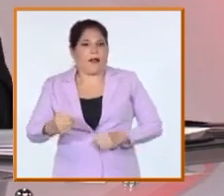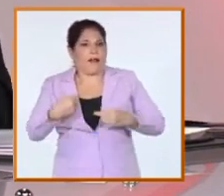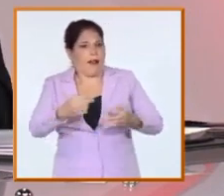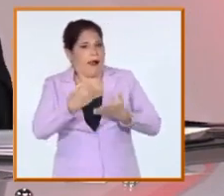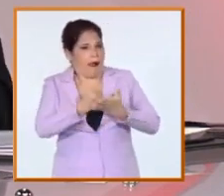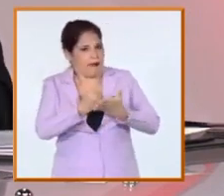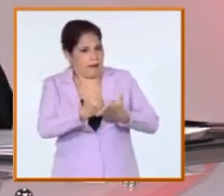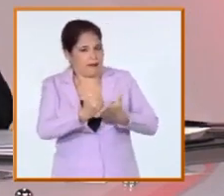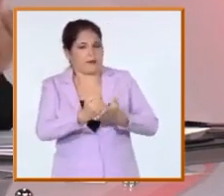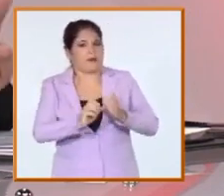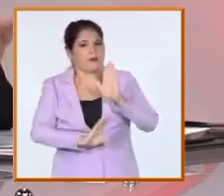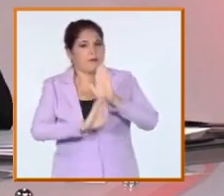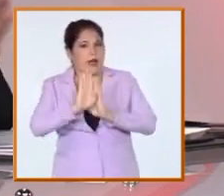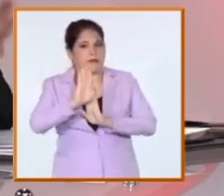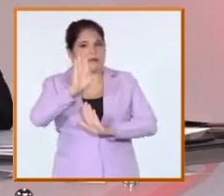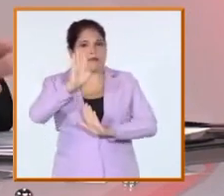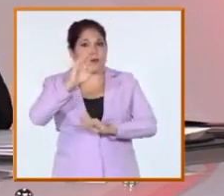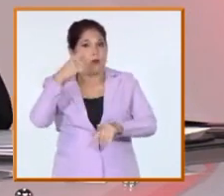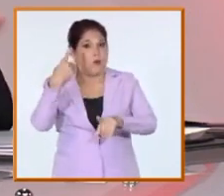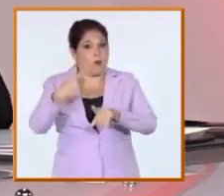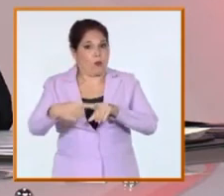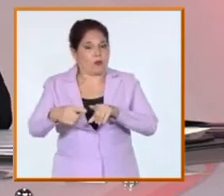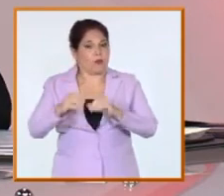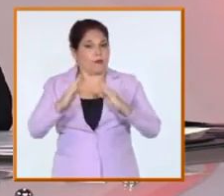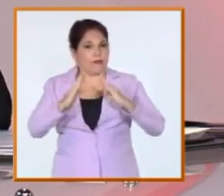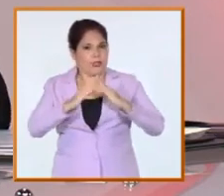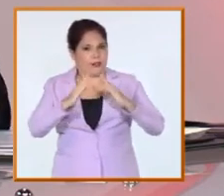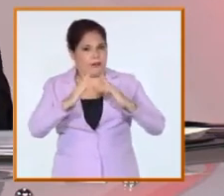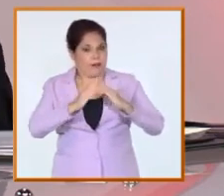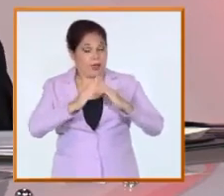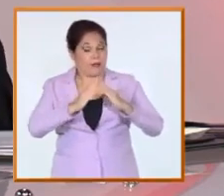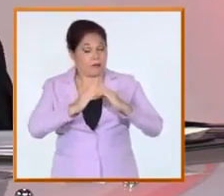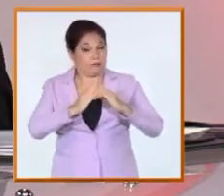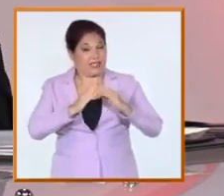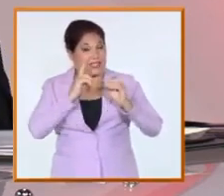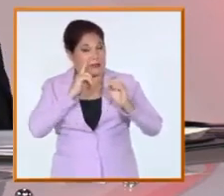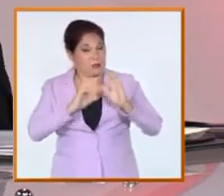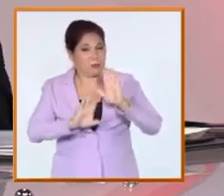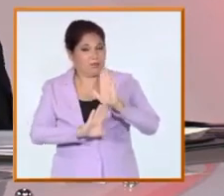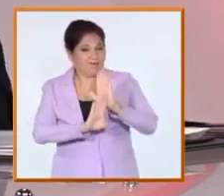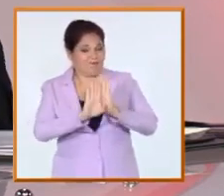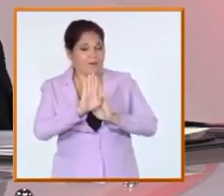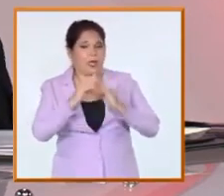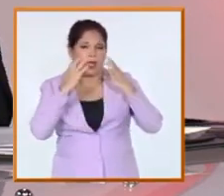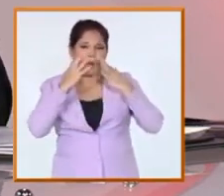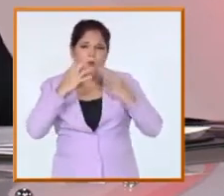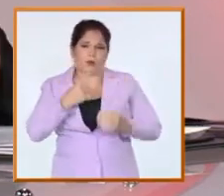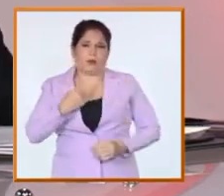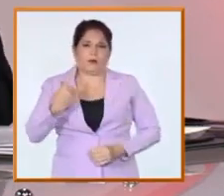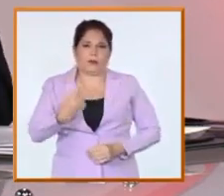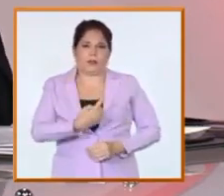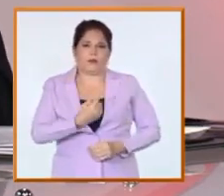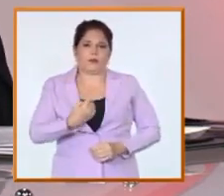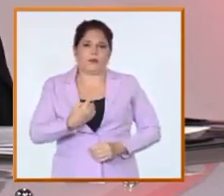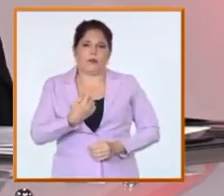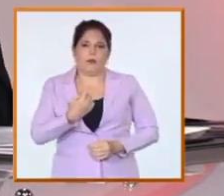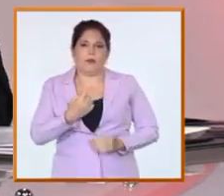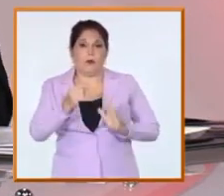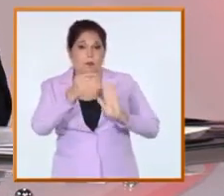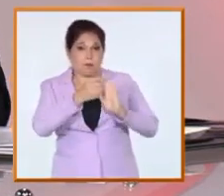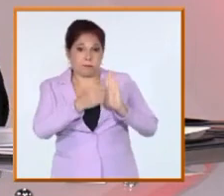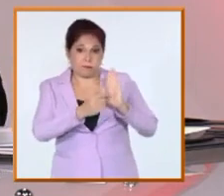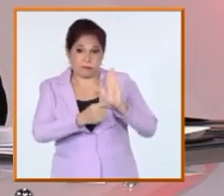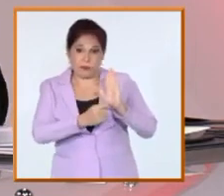de la nación para el desarrollo y por otro lado el tema de la vivienda que es el gran desafío que tiene hoy el el país son parte de